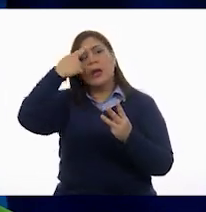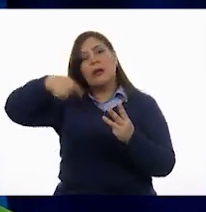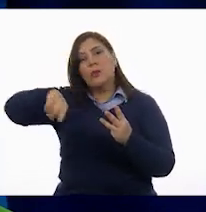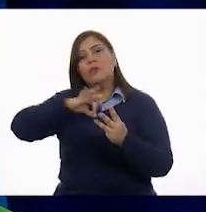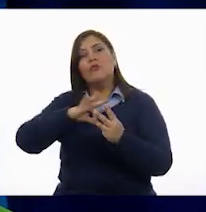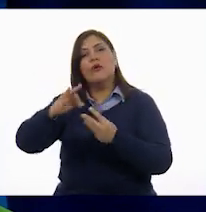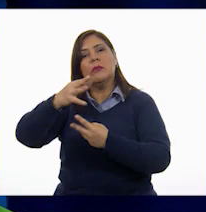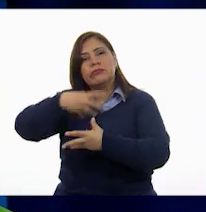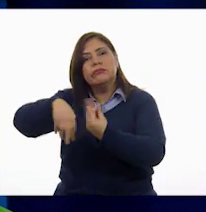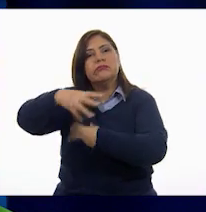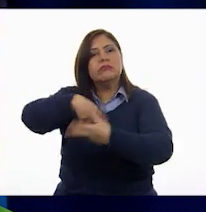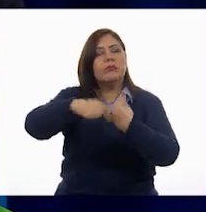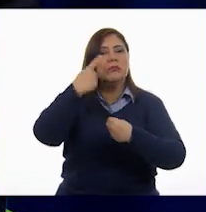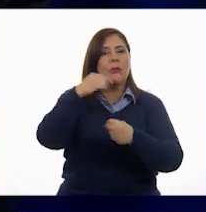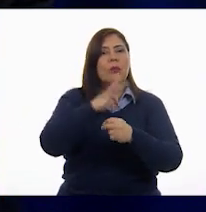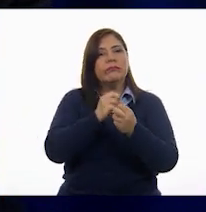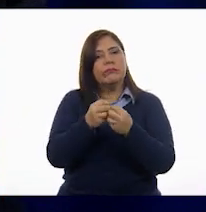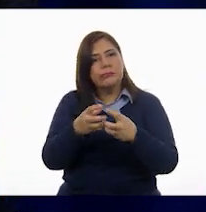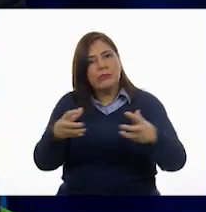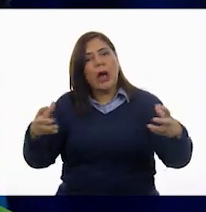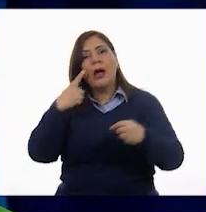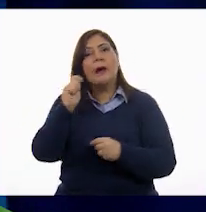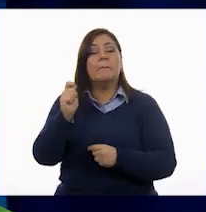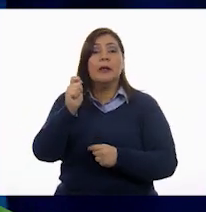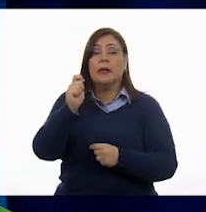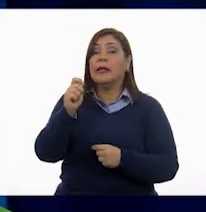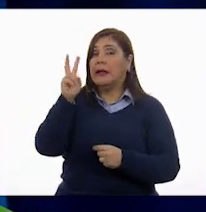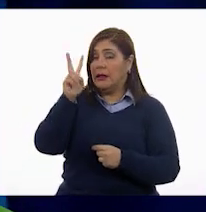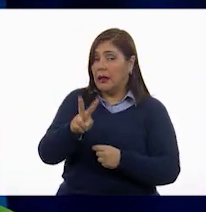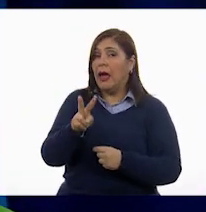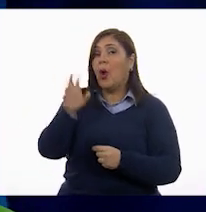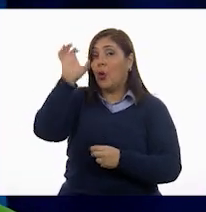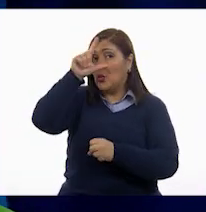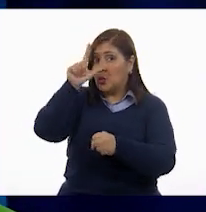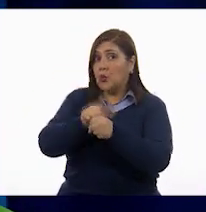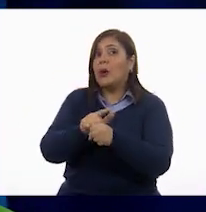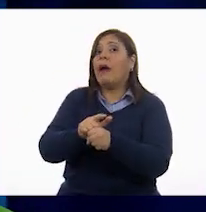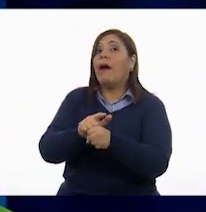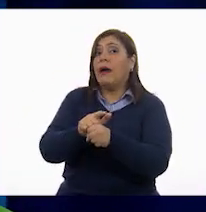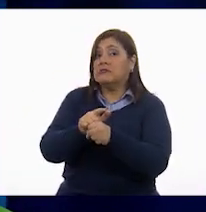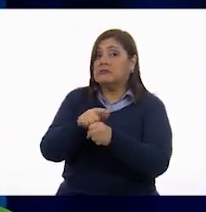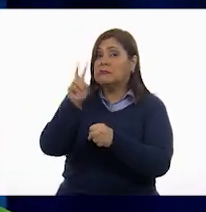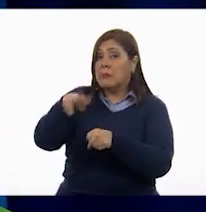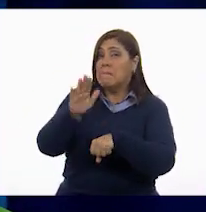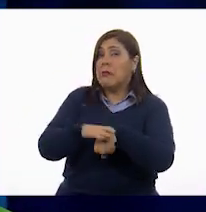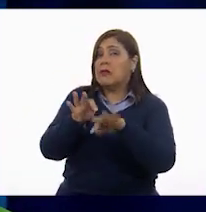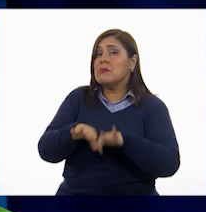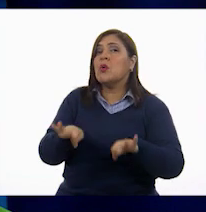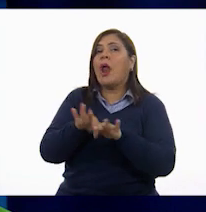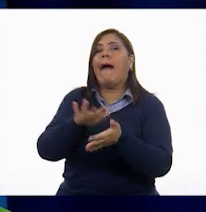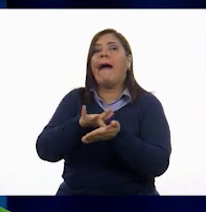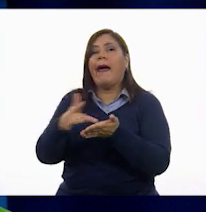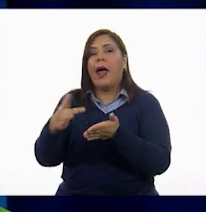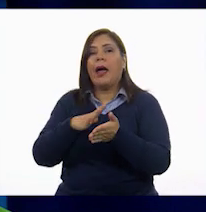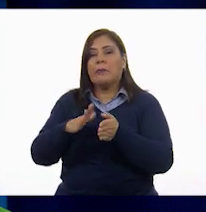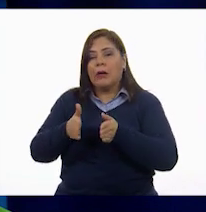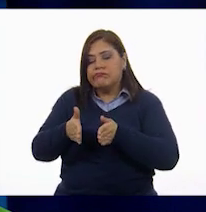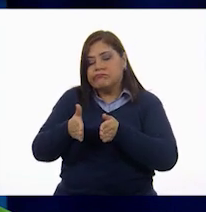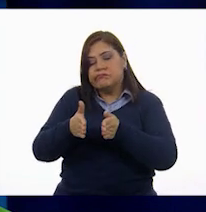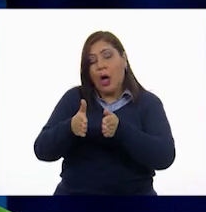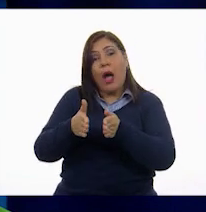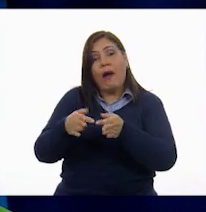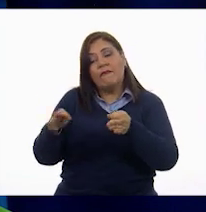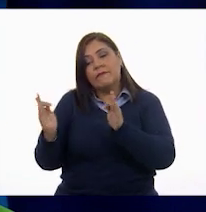No es una casualidad, Aníbal, que las grandes culturas se hayan desarrollado junto a este tipo de ríos.